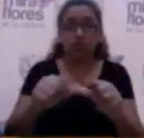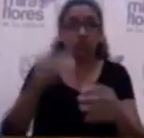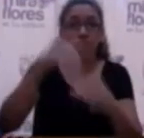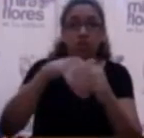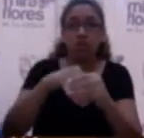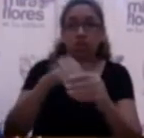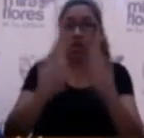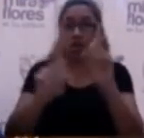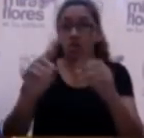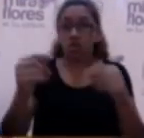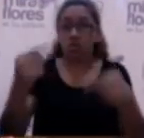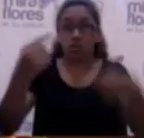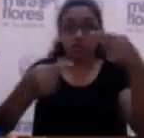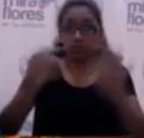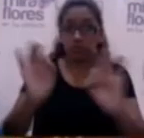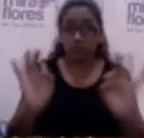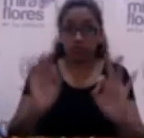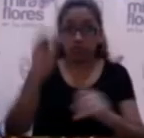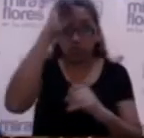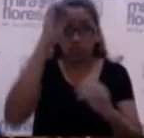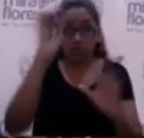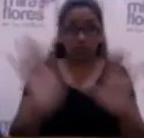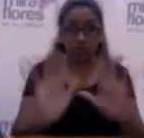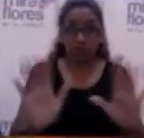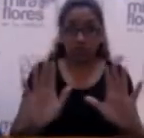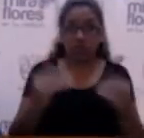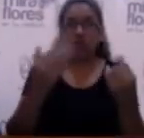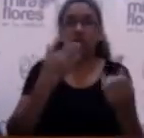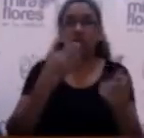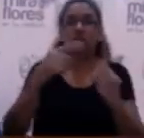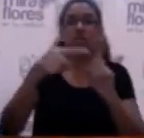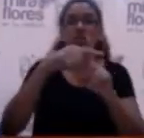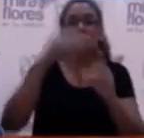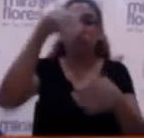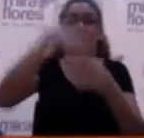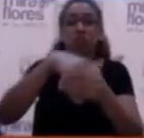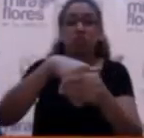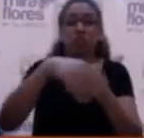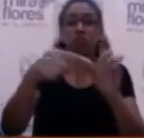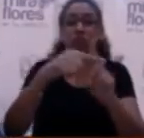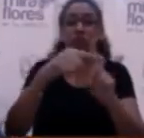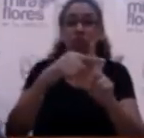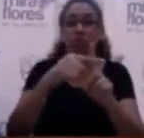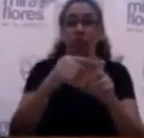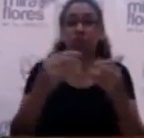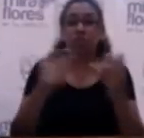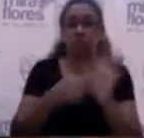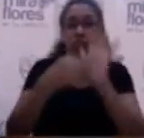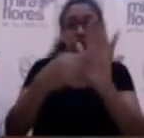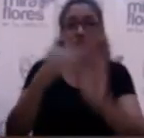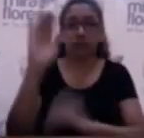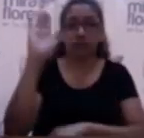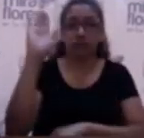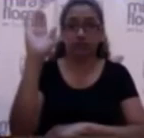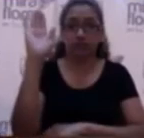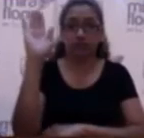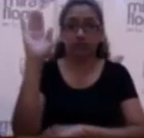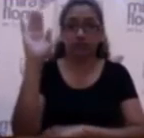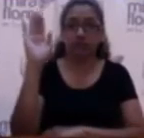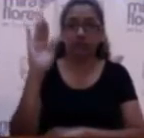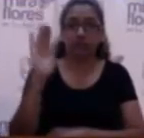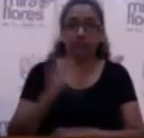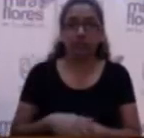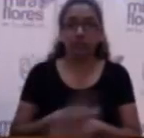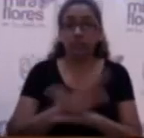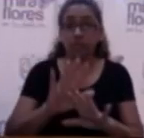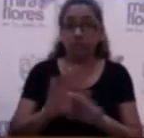muchas gracias. Procederemos al voto si no hay alguna otra intervención. Aquellos miembros del Consejo que estén a favor de aprobar este proyecto, síganse expresando en